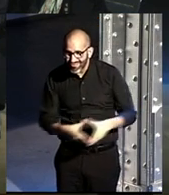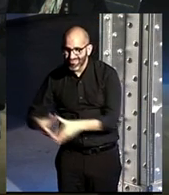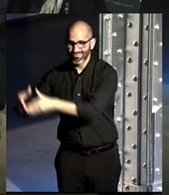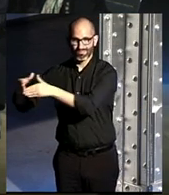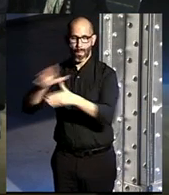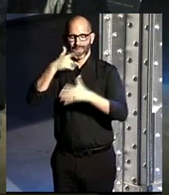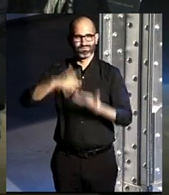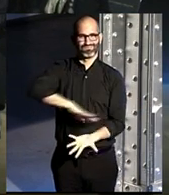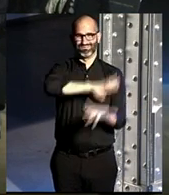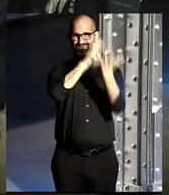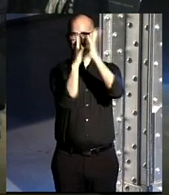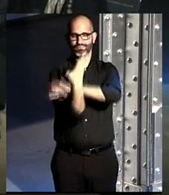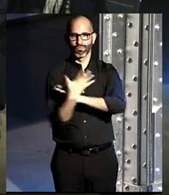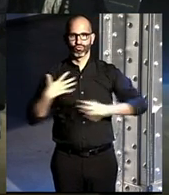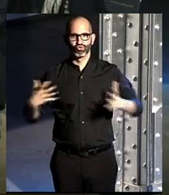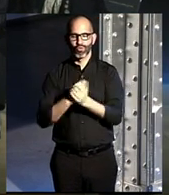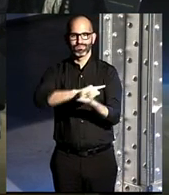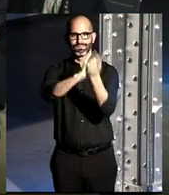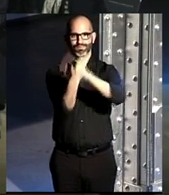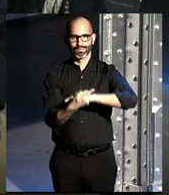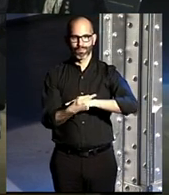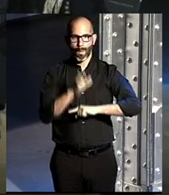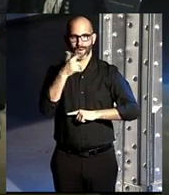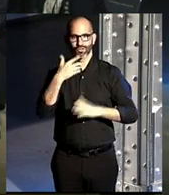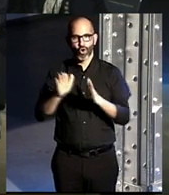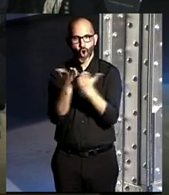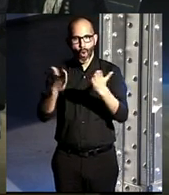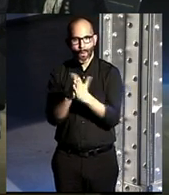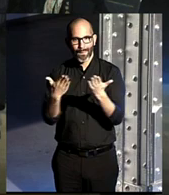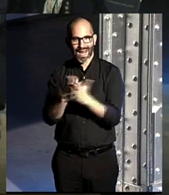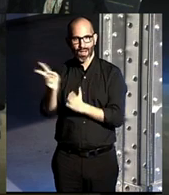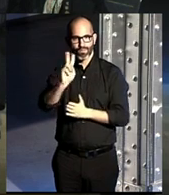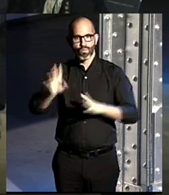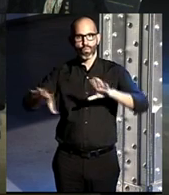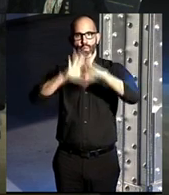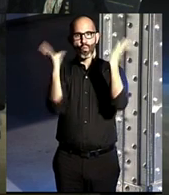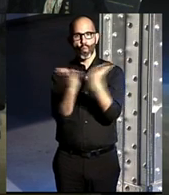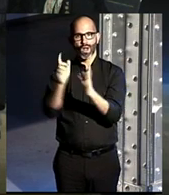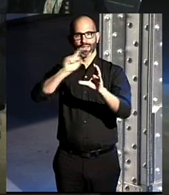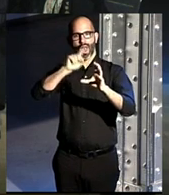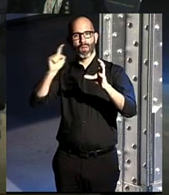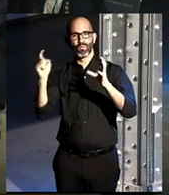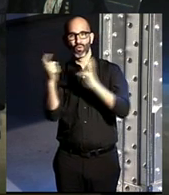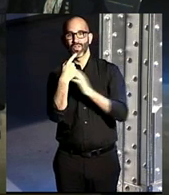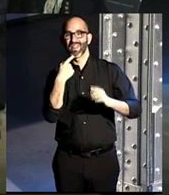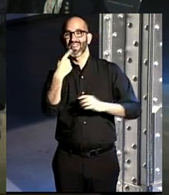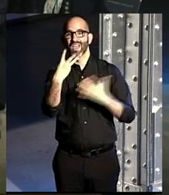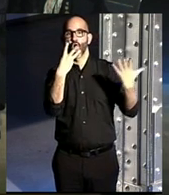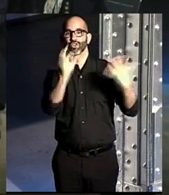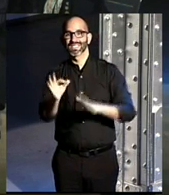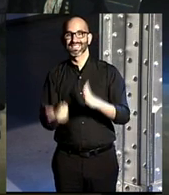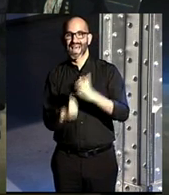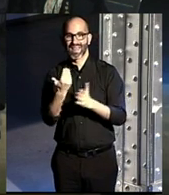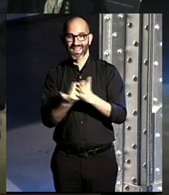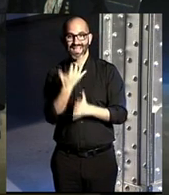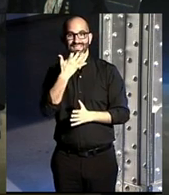cambiado todo. Y el fin de la novela de Verne, La Vuelta al Mundo, era 80 días. Si tú pones